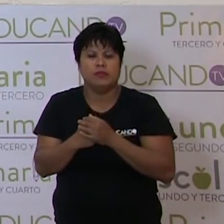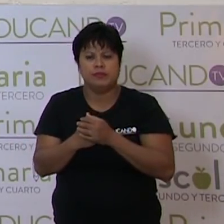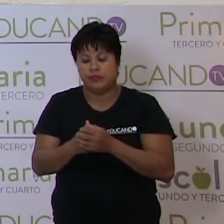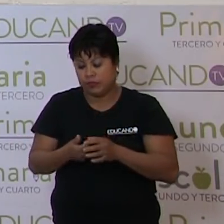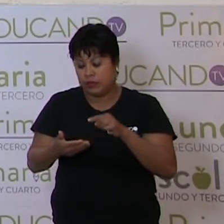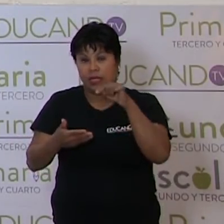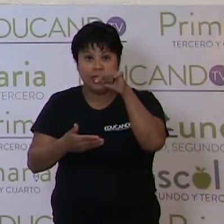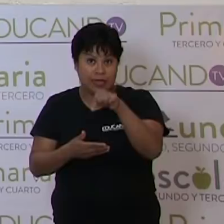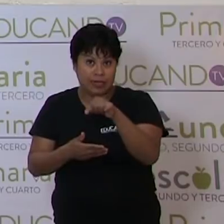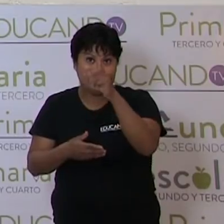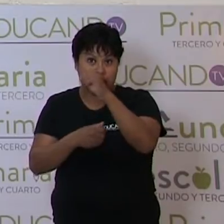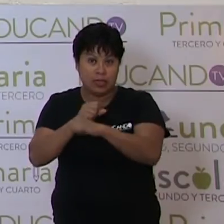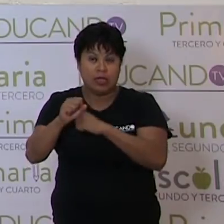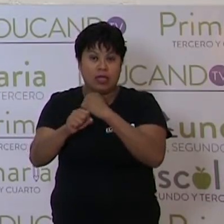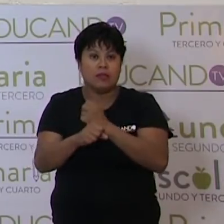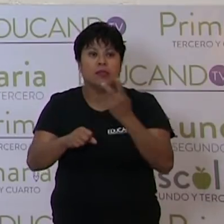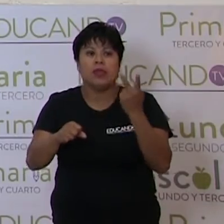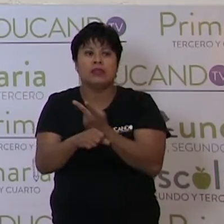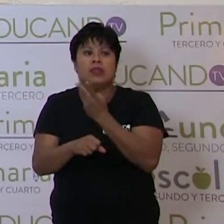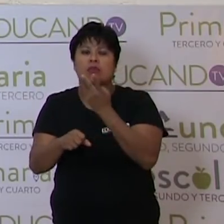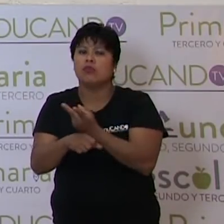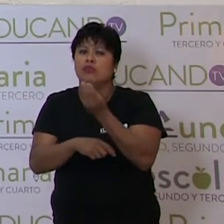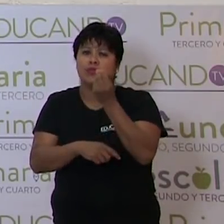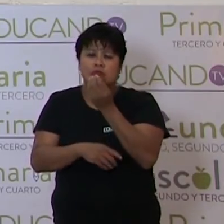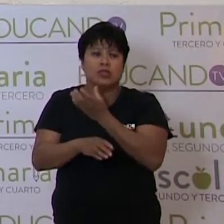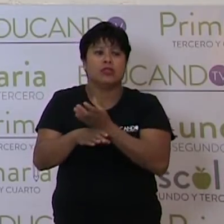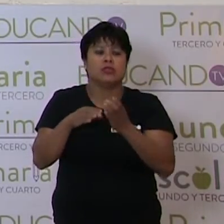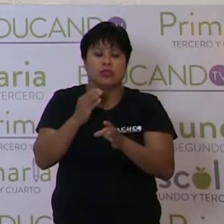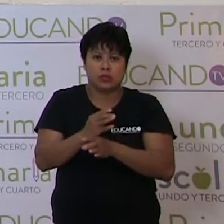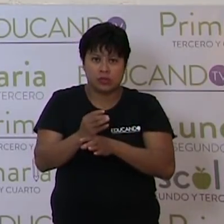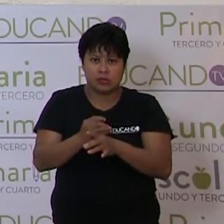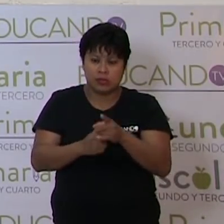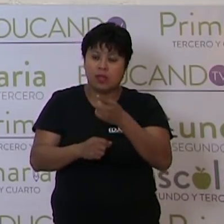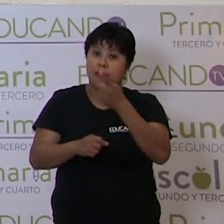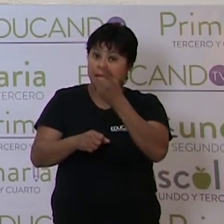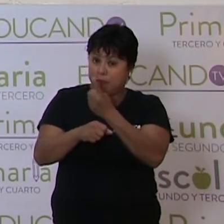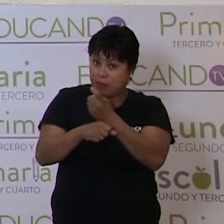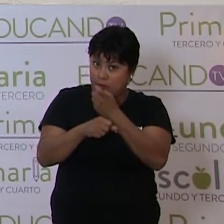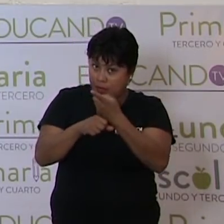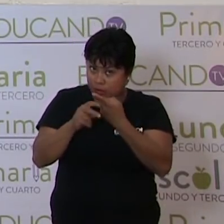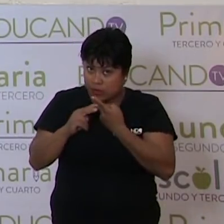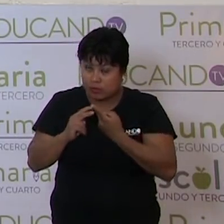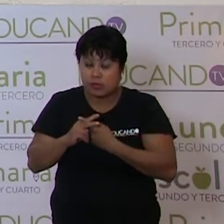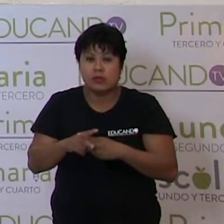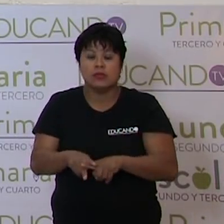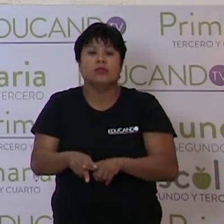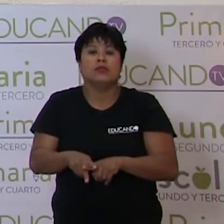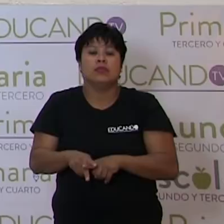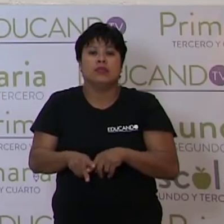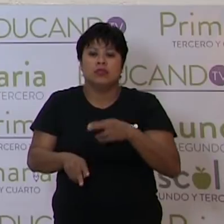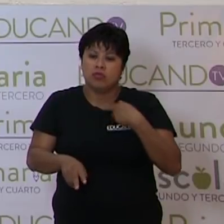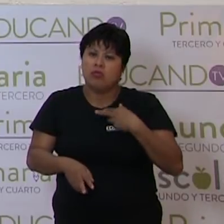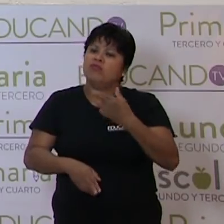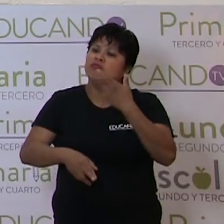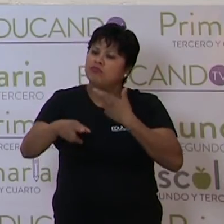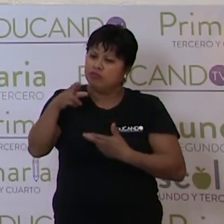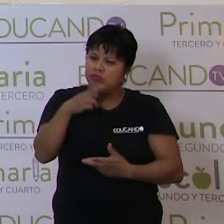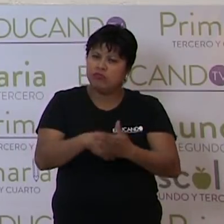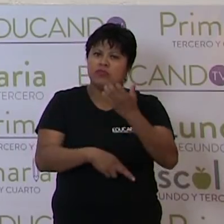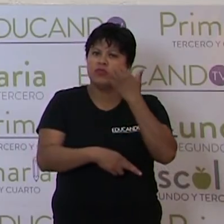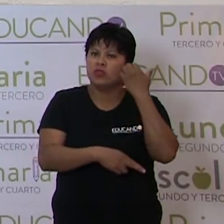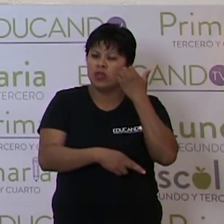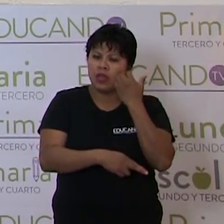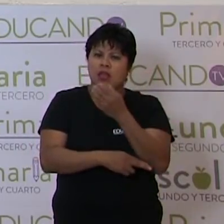ese año pasaron muchas cosas. En principio, regresé a la escuela